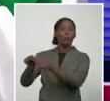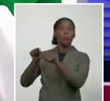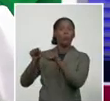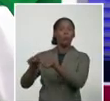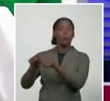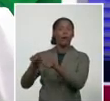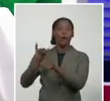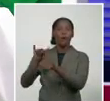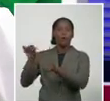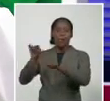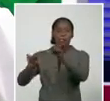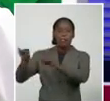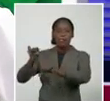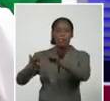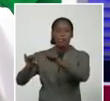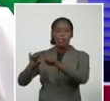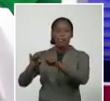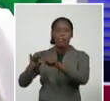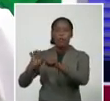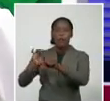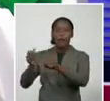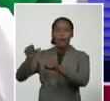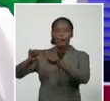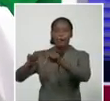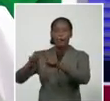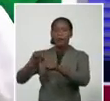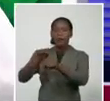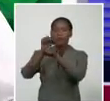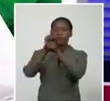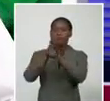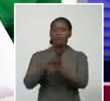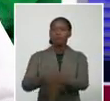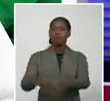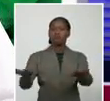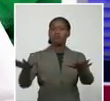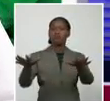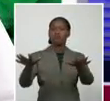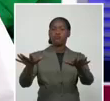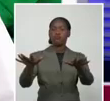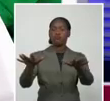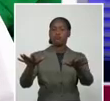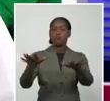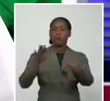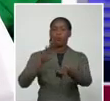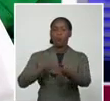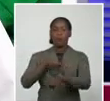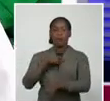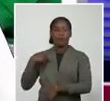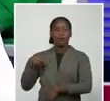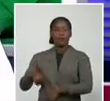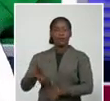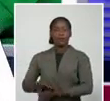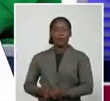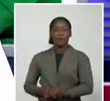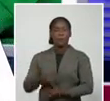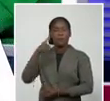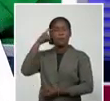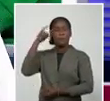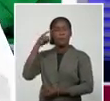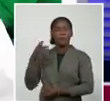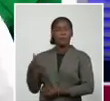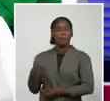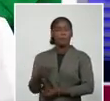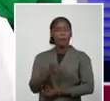dispersado. Y realmente lo que sí está claro, porque inicialmente se achacó a los pescados, después a